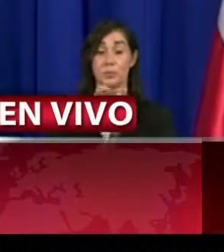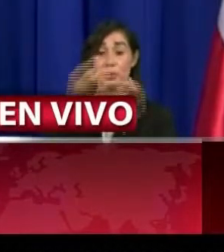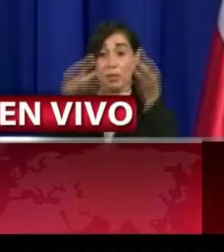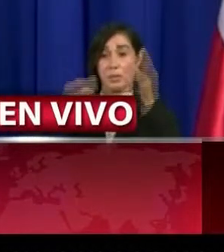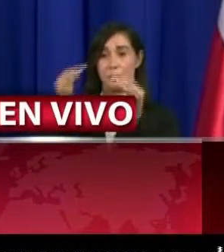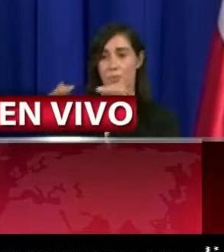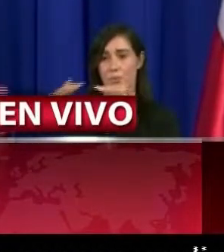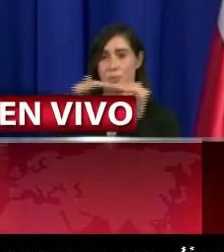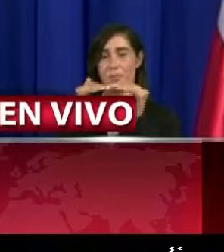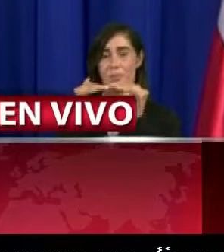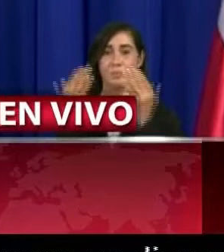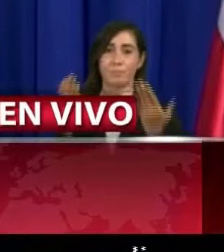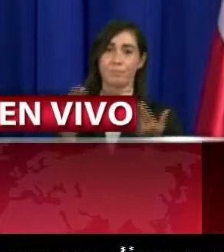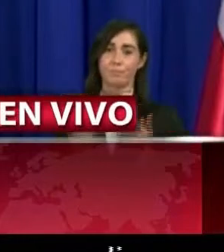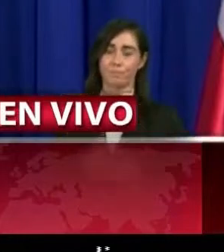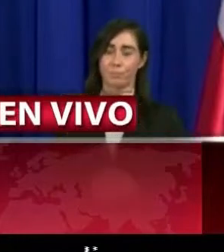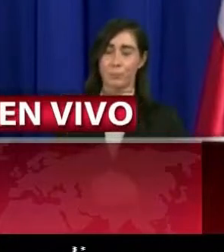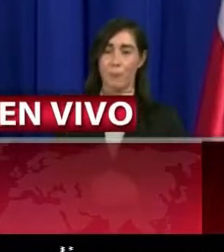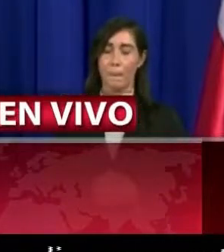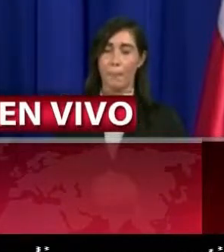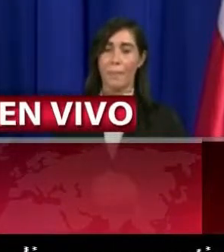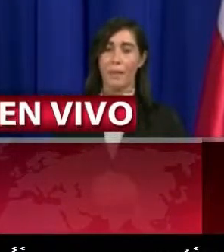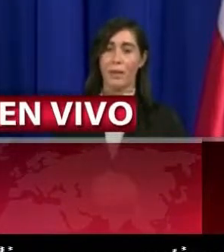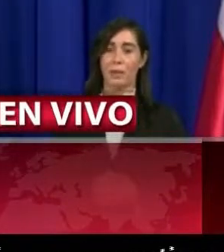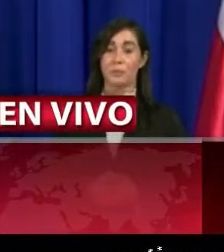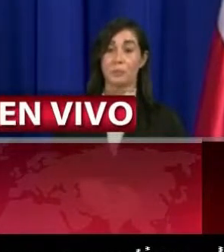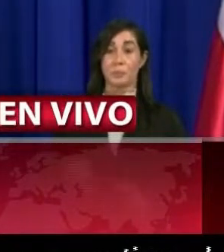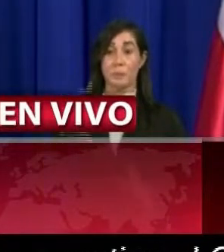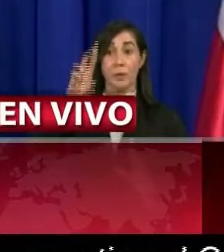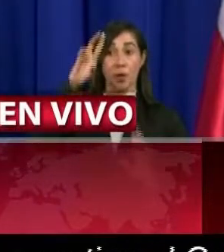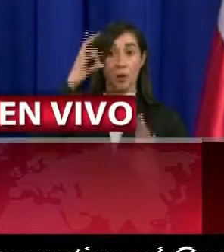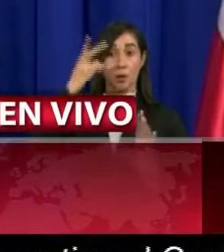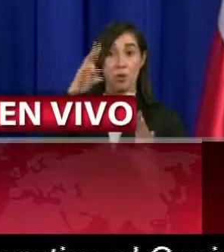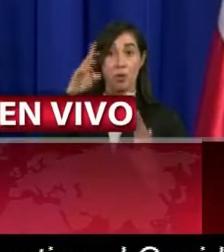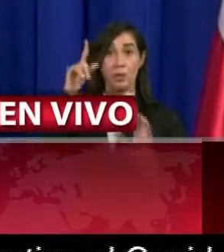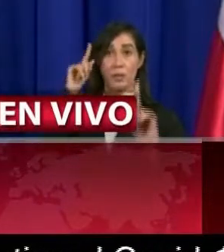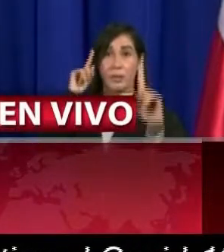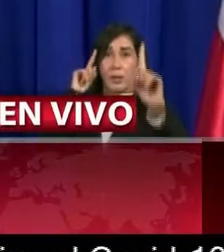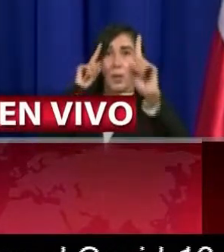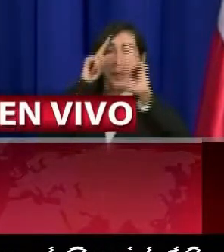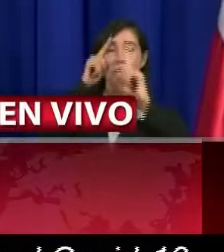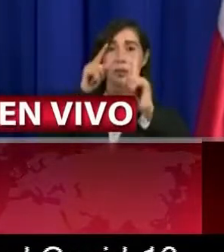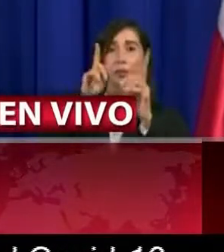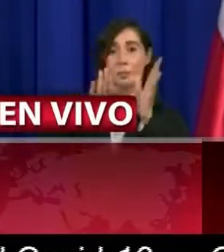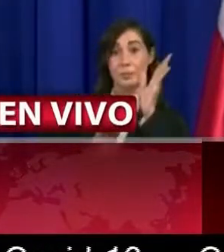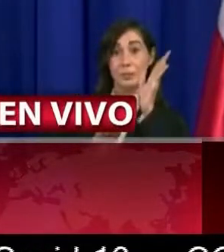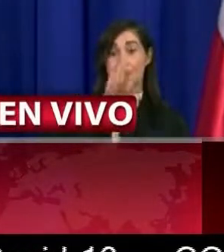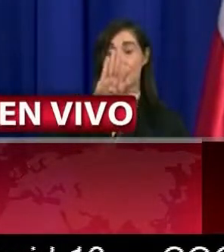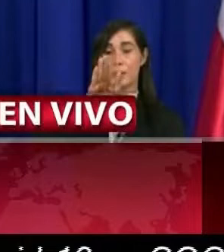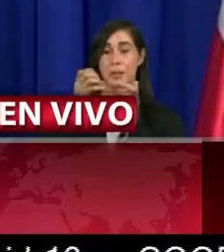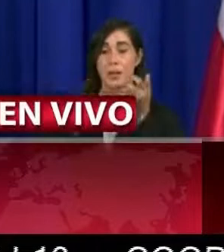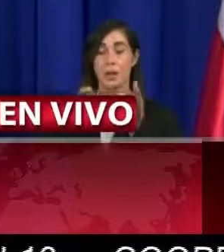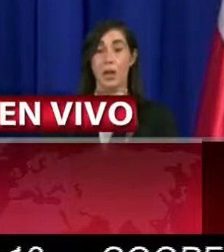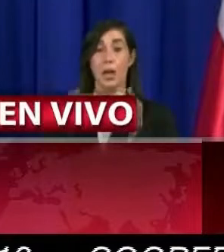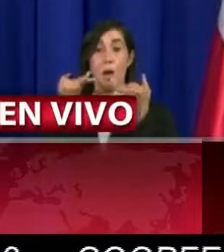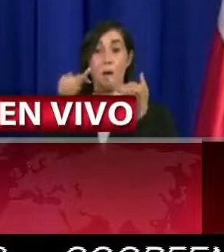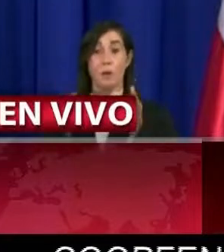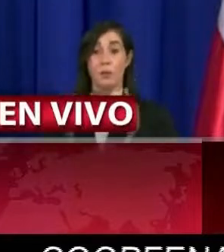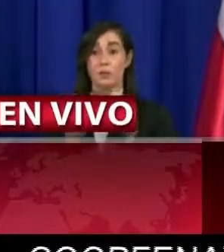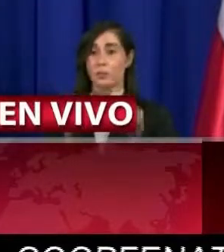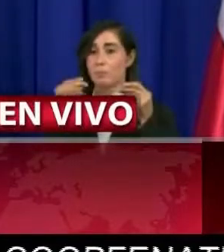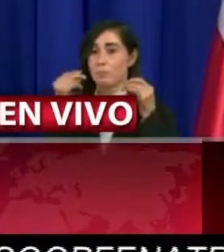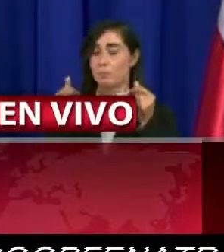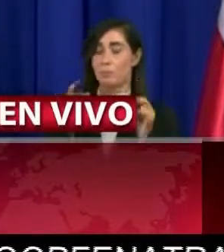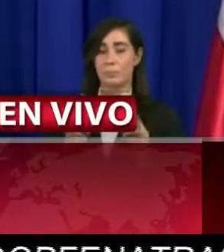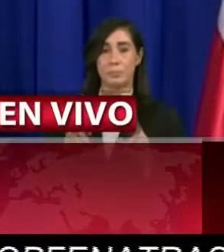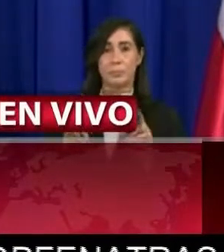injusticias. Los 17 Objetivos de Desarrollo Sostenible son hoy más urgentes que